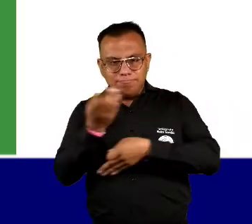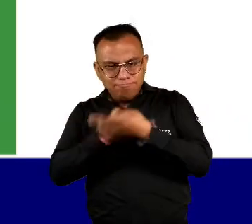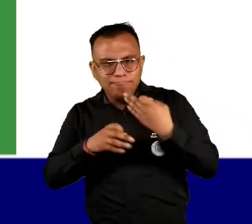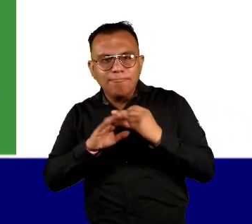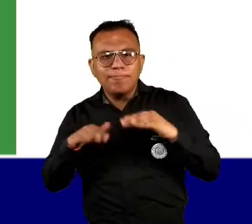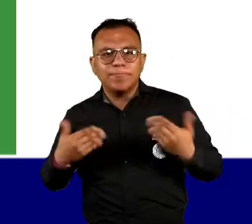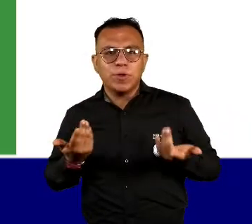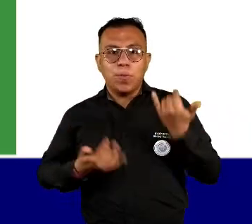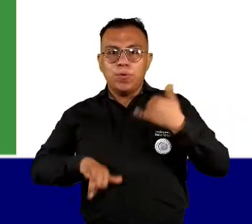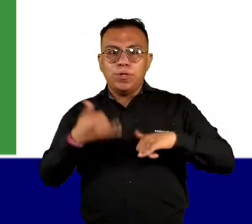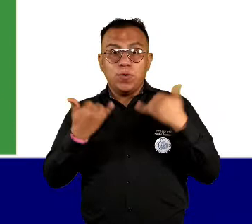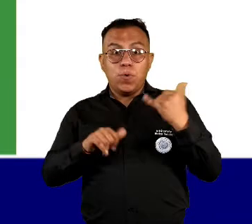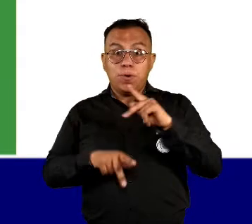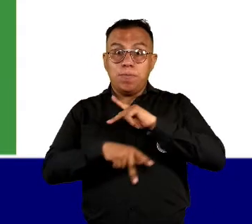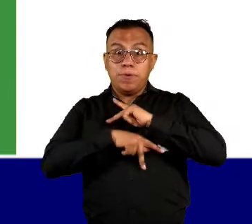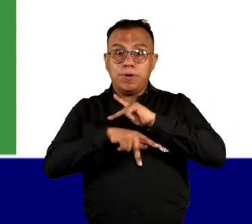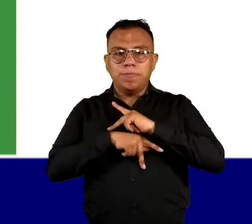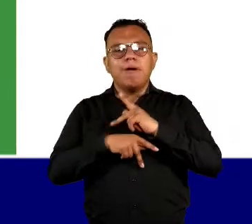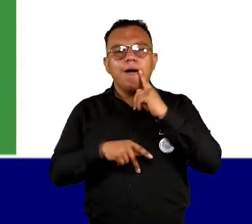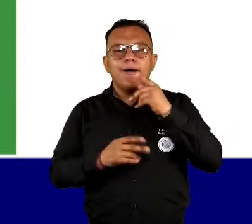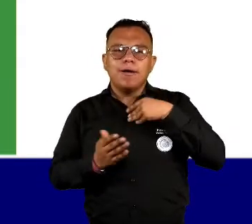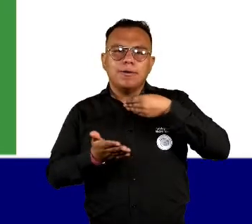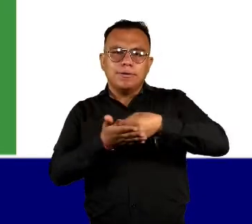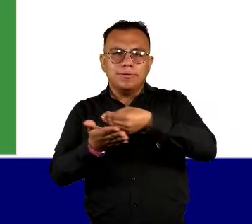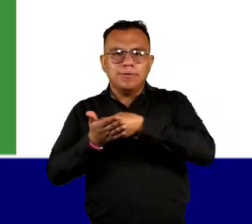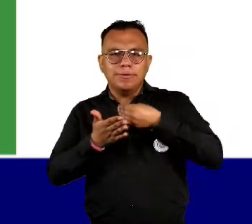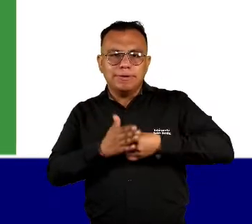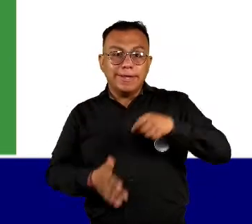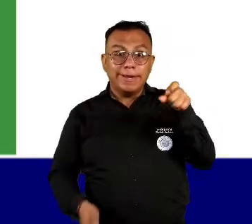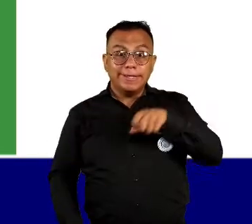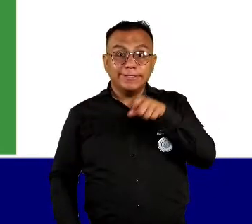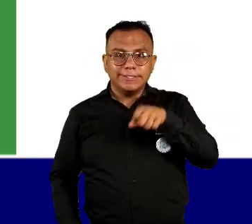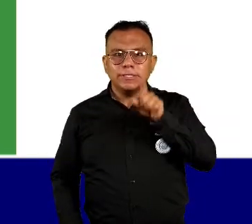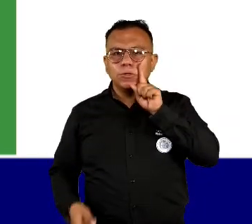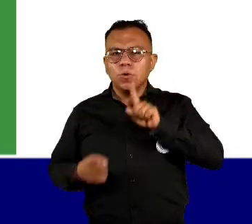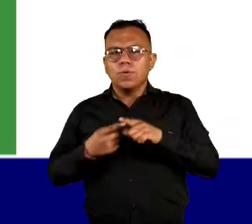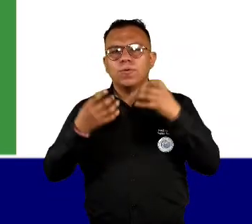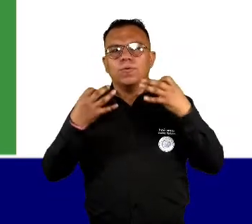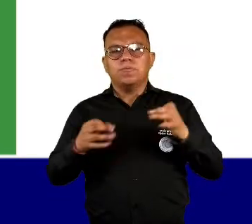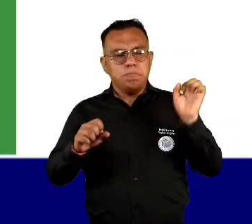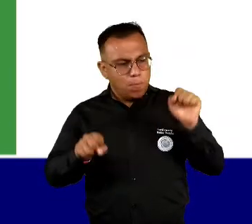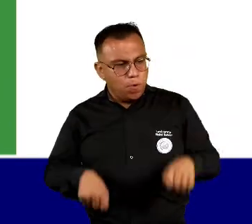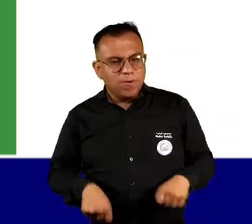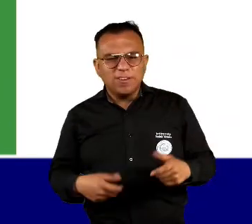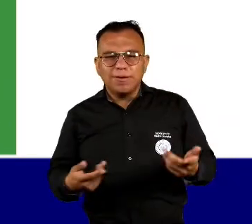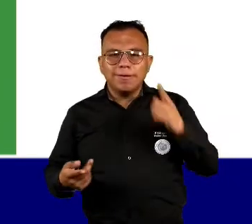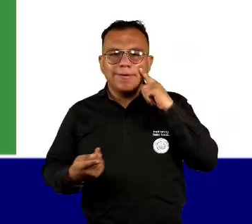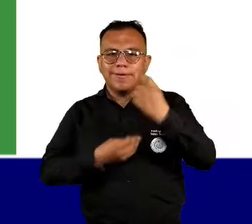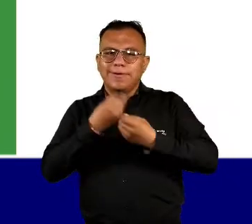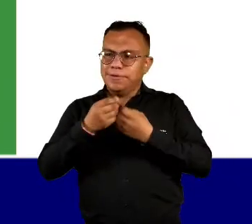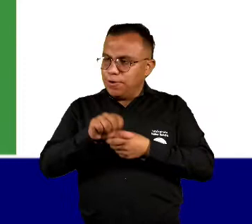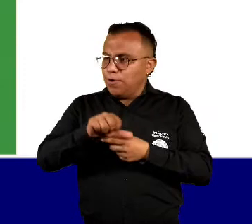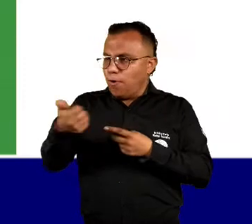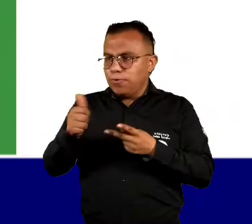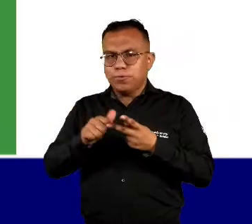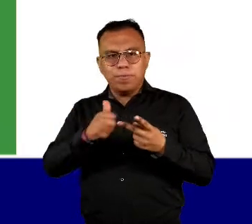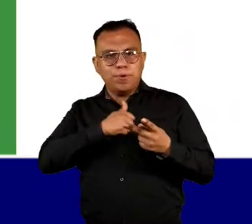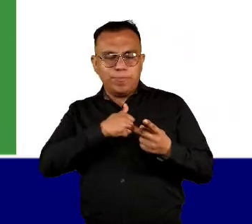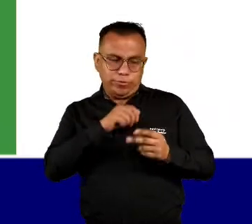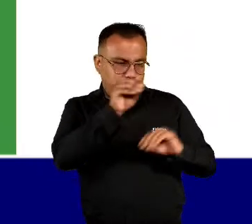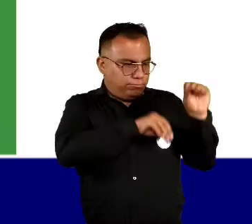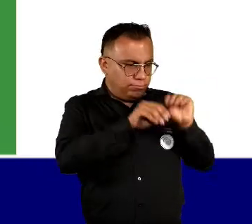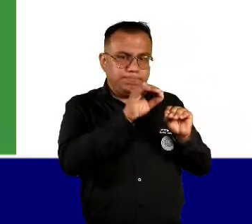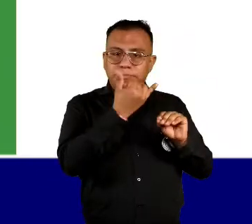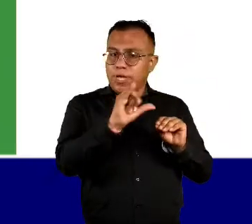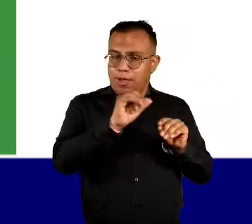ese juego propio la rentabilidad necesaria para poder hacer otro juego propio